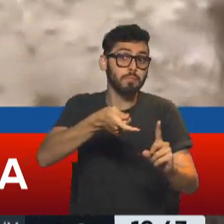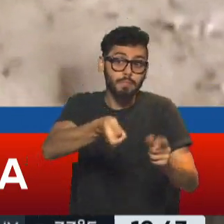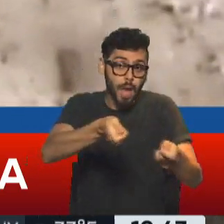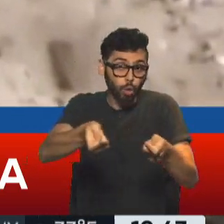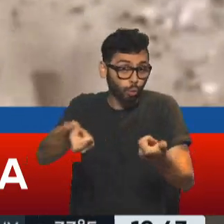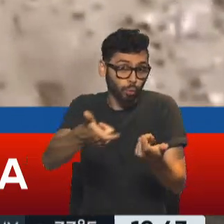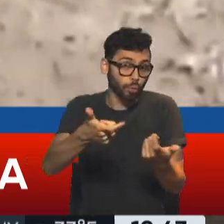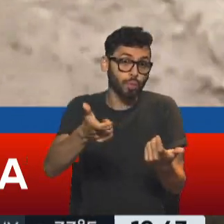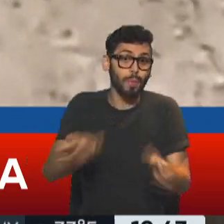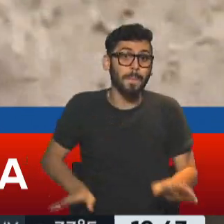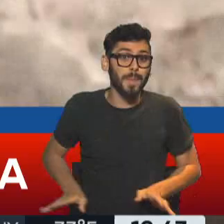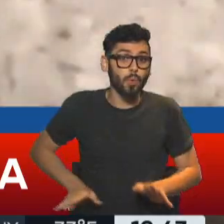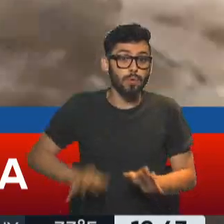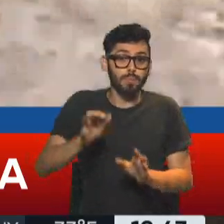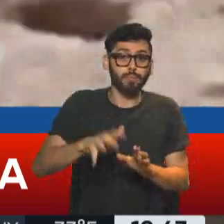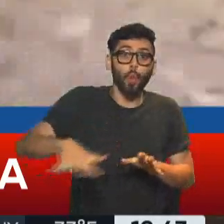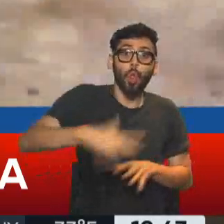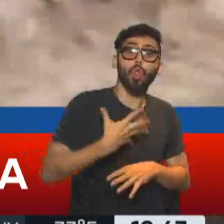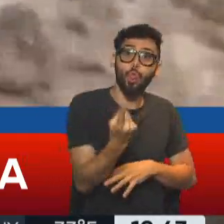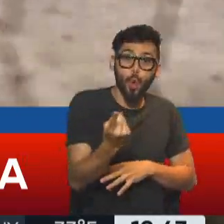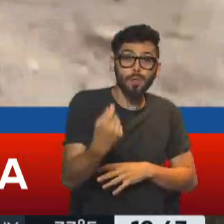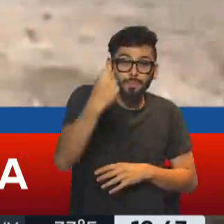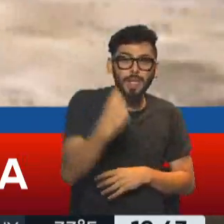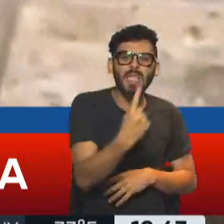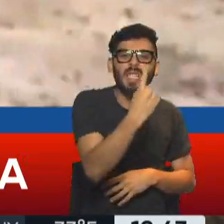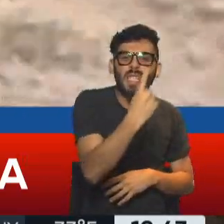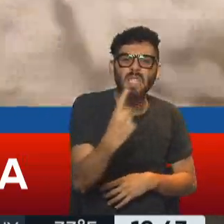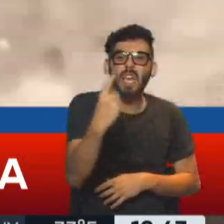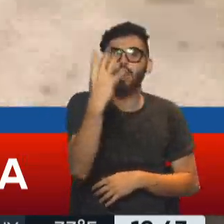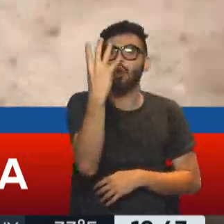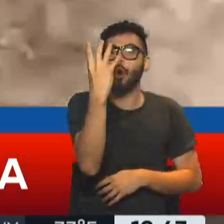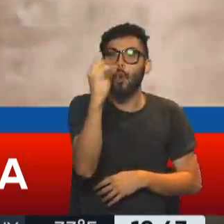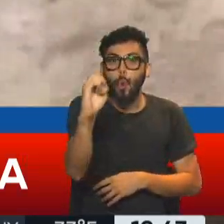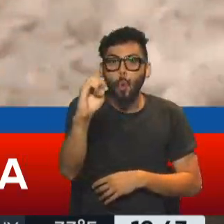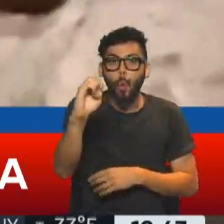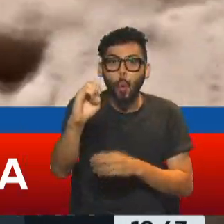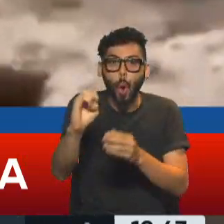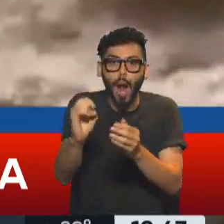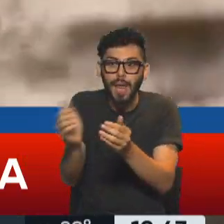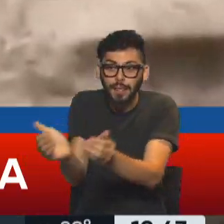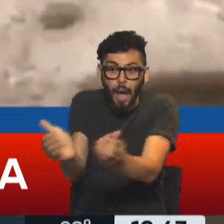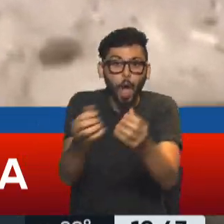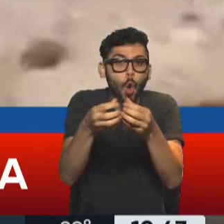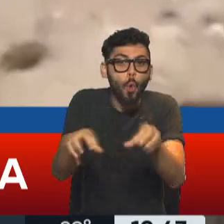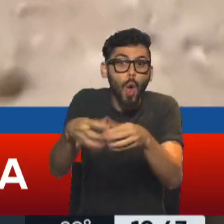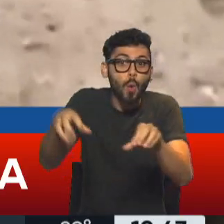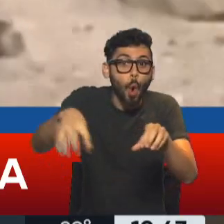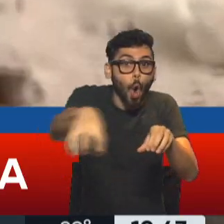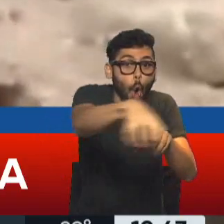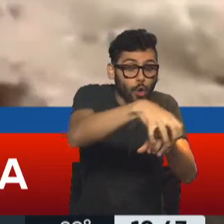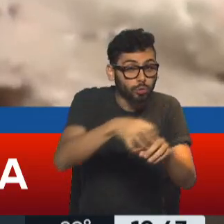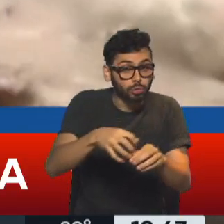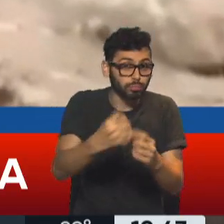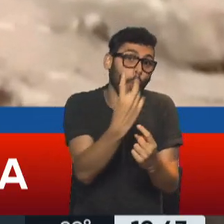pingüinos a manos de ese propietario de tierras que aplastó más de 140 nidos con un promedio de 2 huevos cada uno, más la